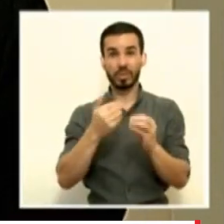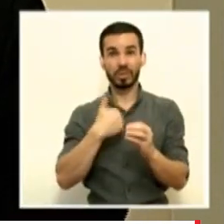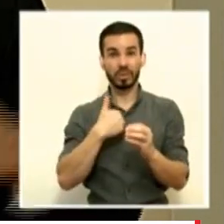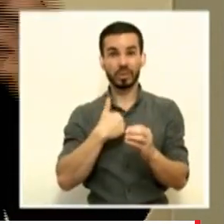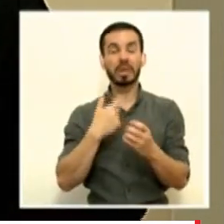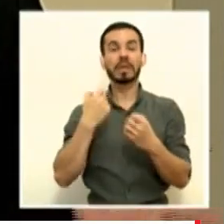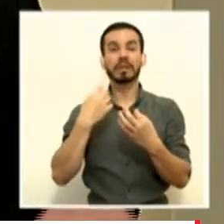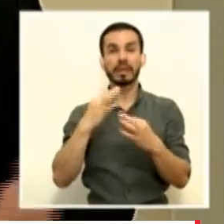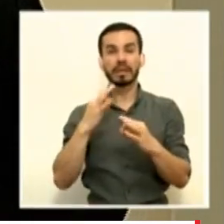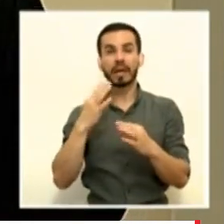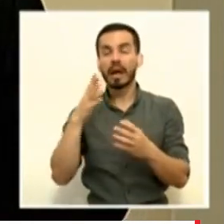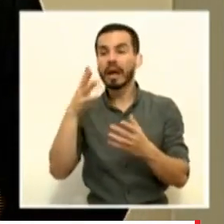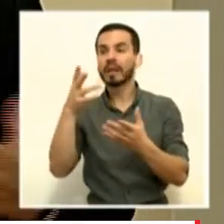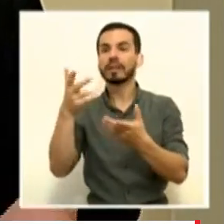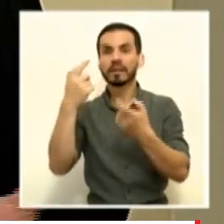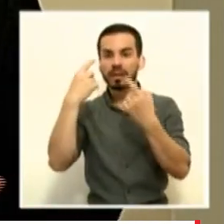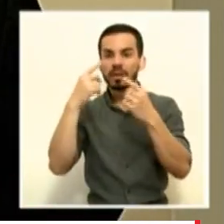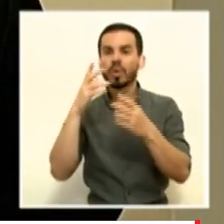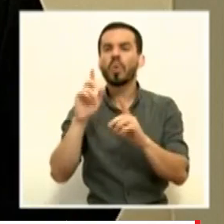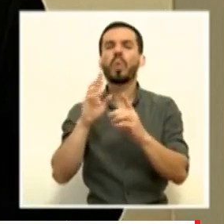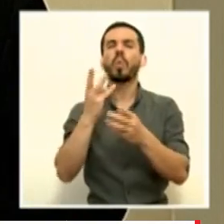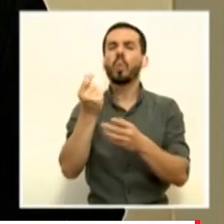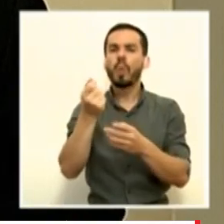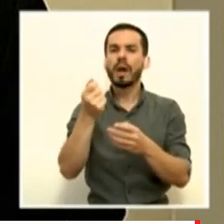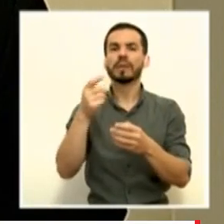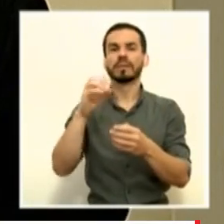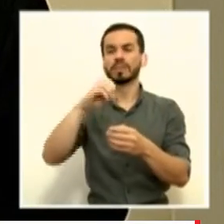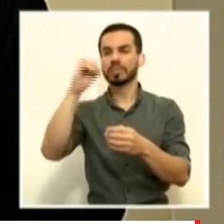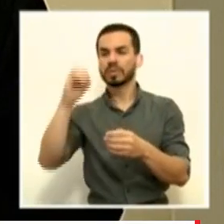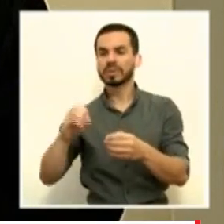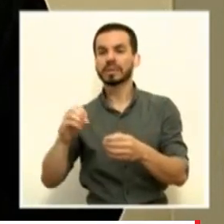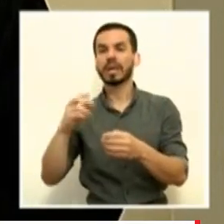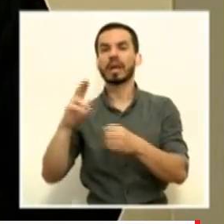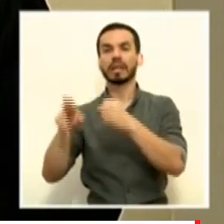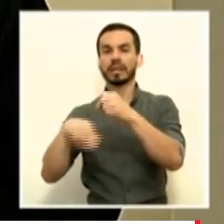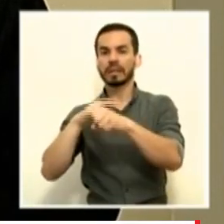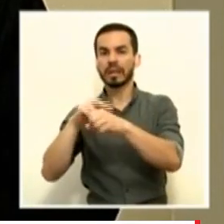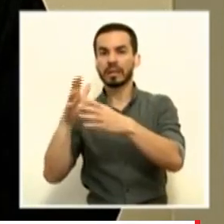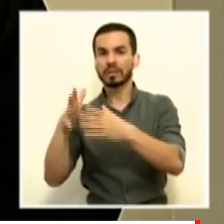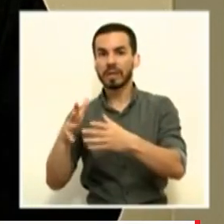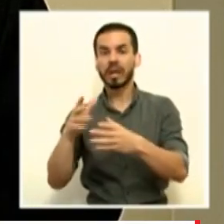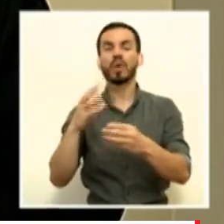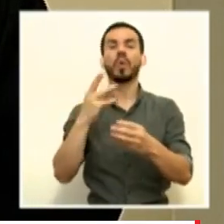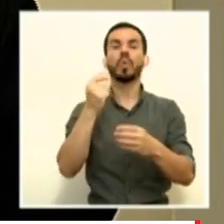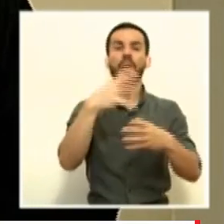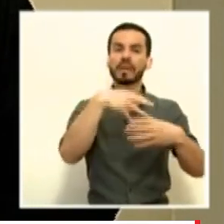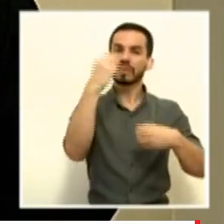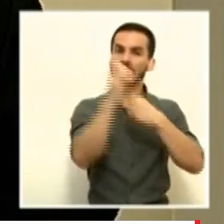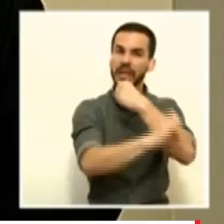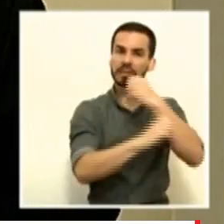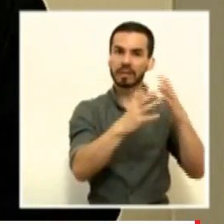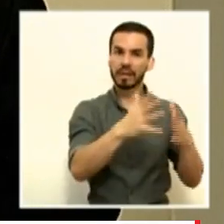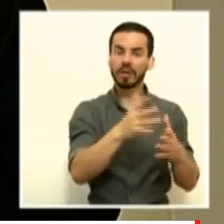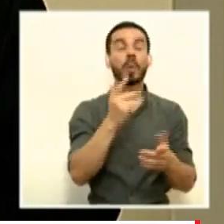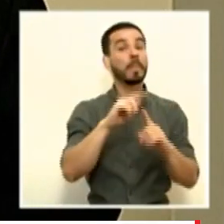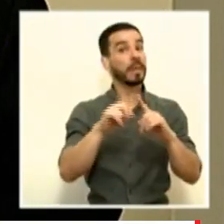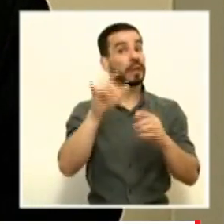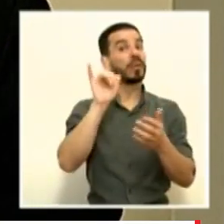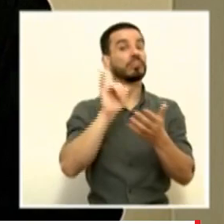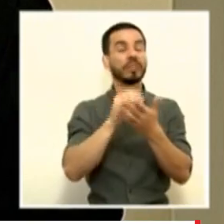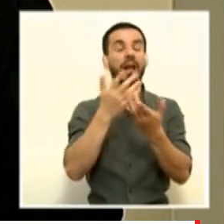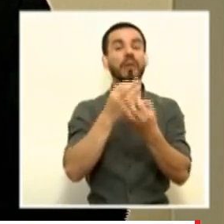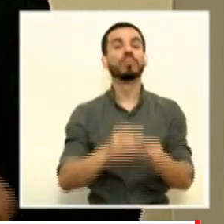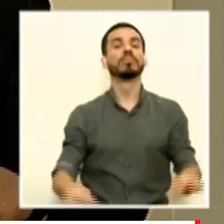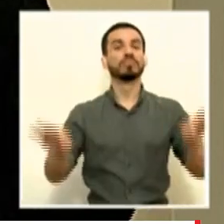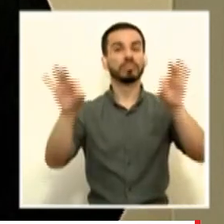podríamos tratar de conseguir de qué porcentajes son nacionales y qué porcentajes son extranjeros, pero sí es muy importante, y eso lo ha recalcado el señor